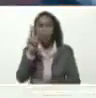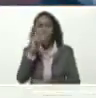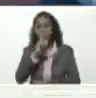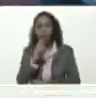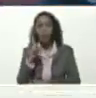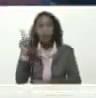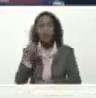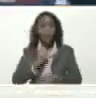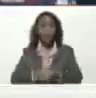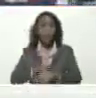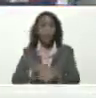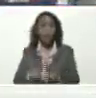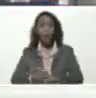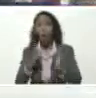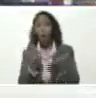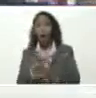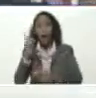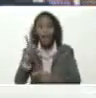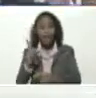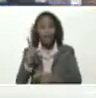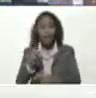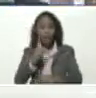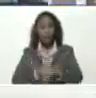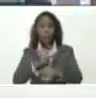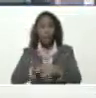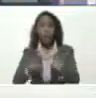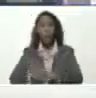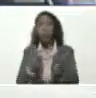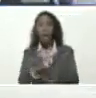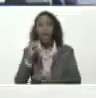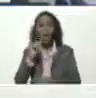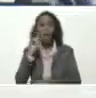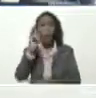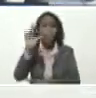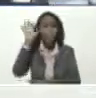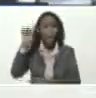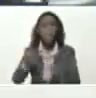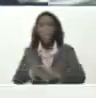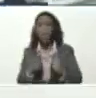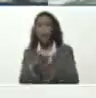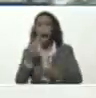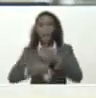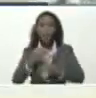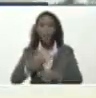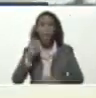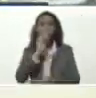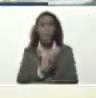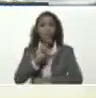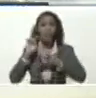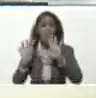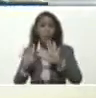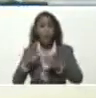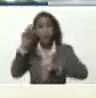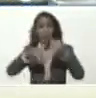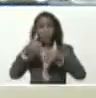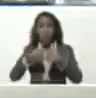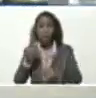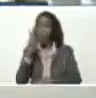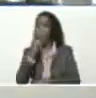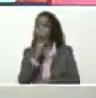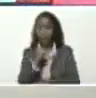Guinness, récord mundial. No hay un país en el mundo que haya hecho 29 elecciones. No